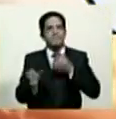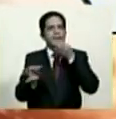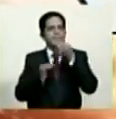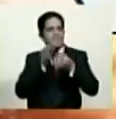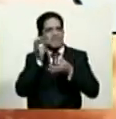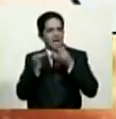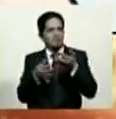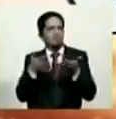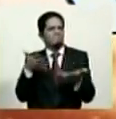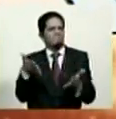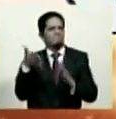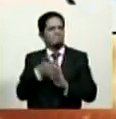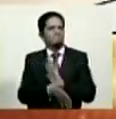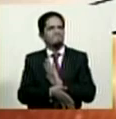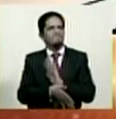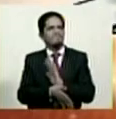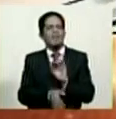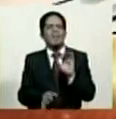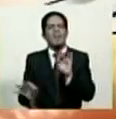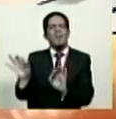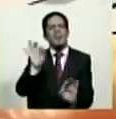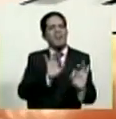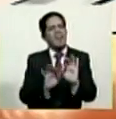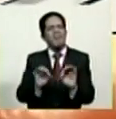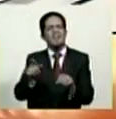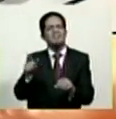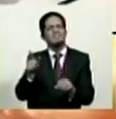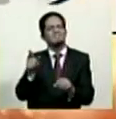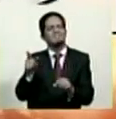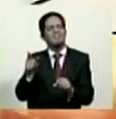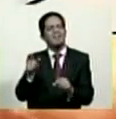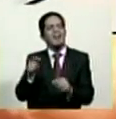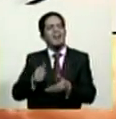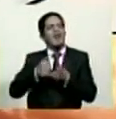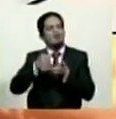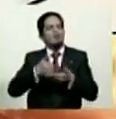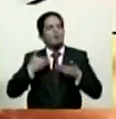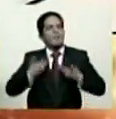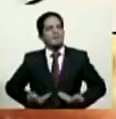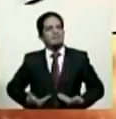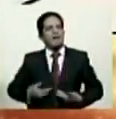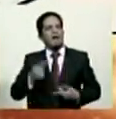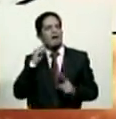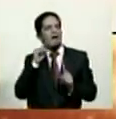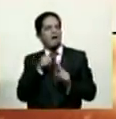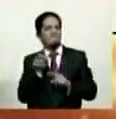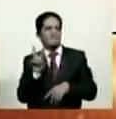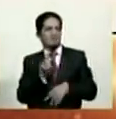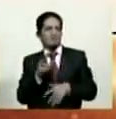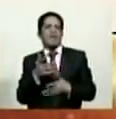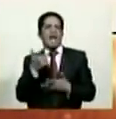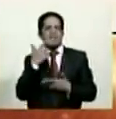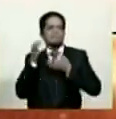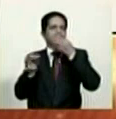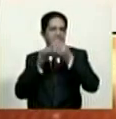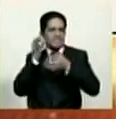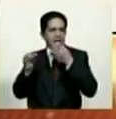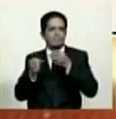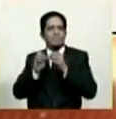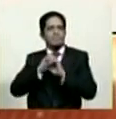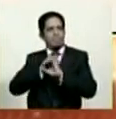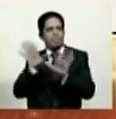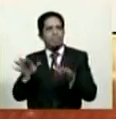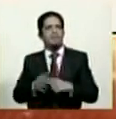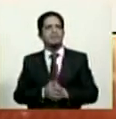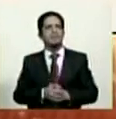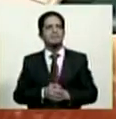farsa, el show sobre la ayuda humanitaria para Venezuela. Dimos también, bueno, resaltamos lo que son